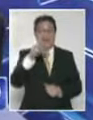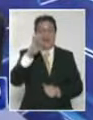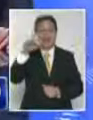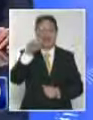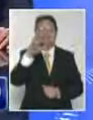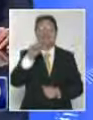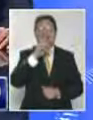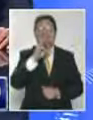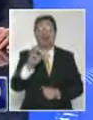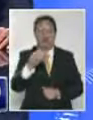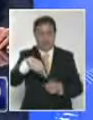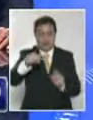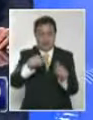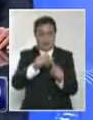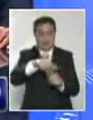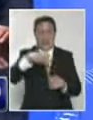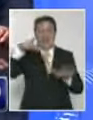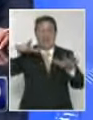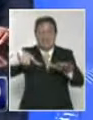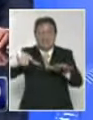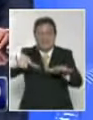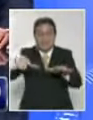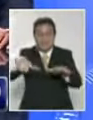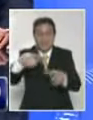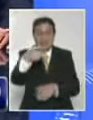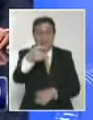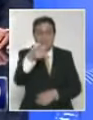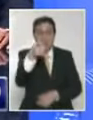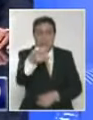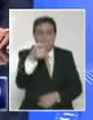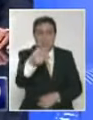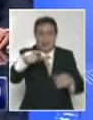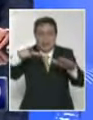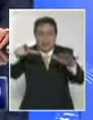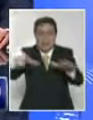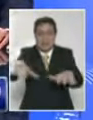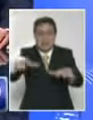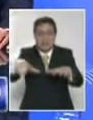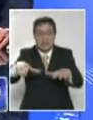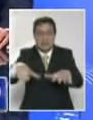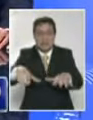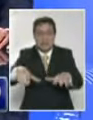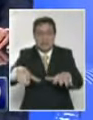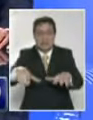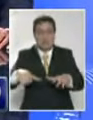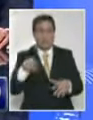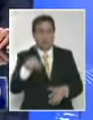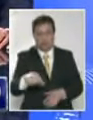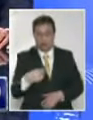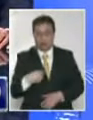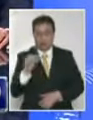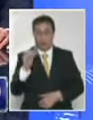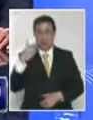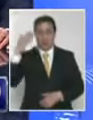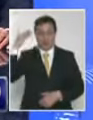le metieron 17 balazos, digamos. O sea, a mansalva. ¿Ah? Y el otro día